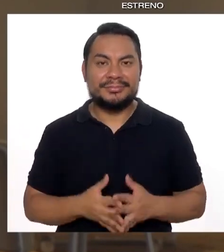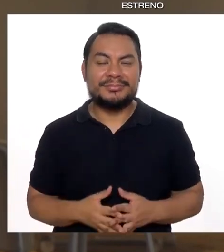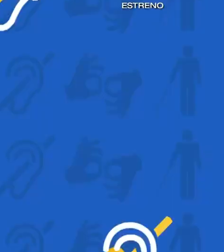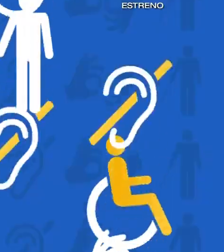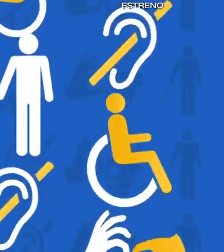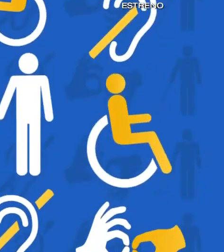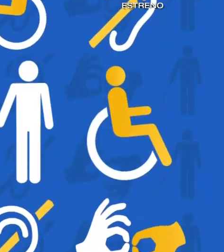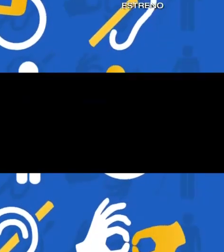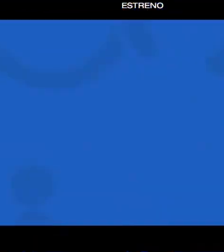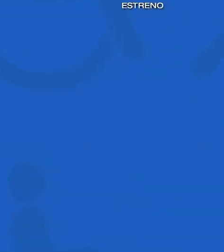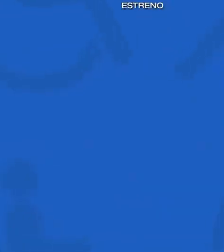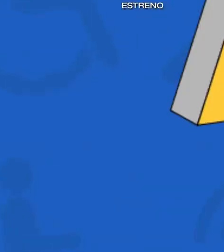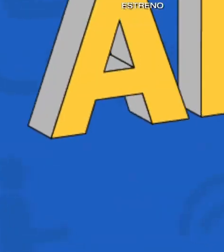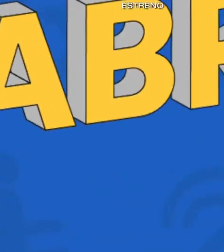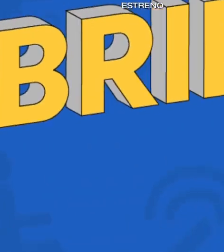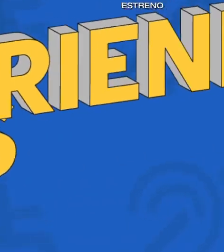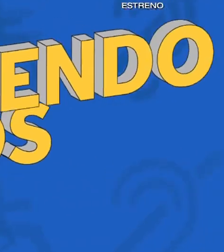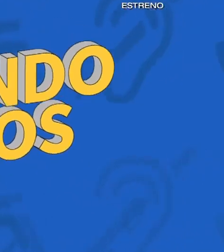nota.